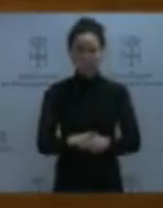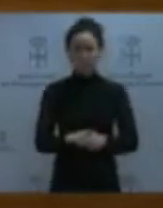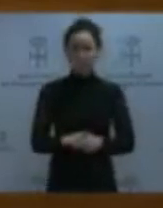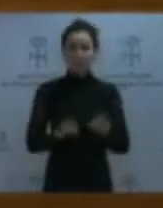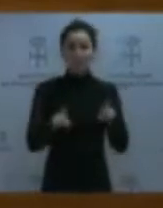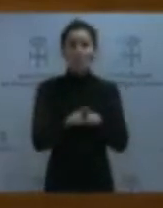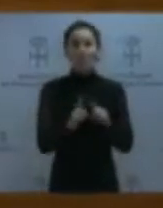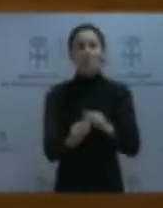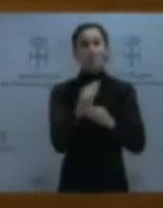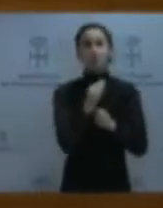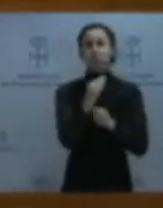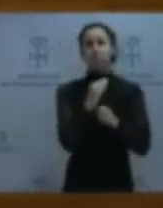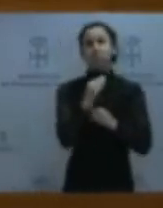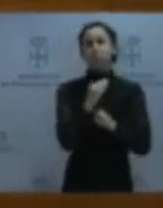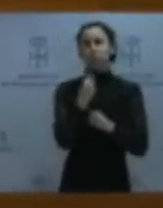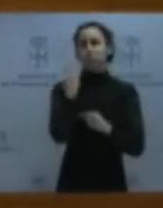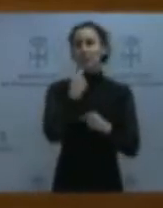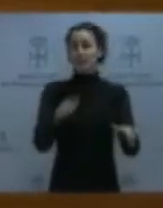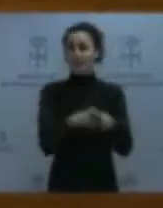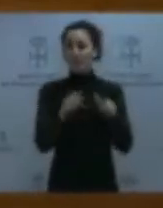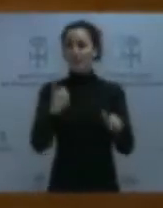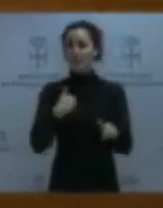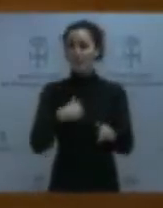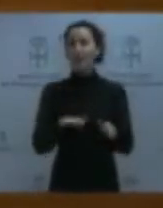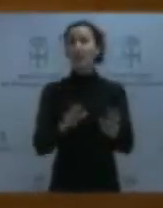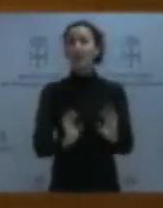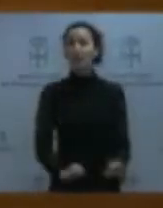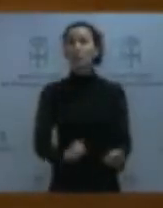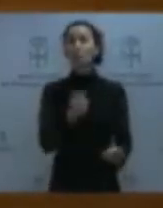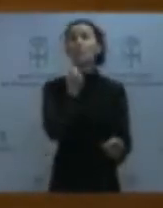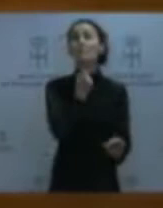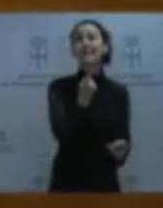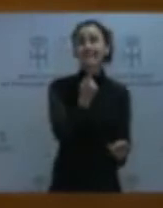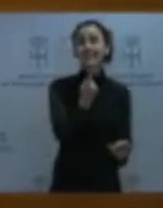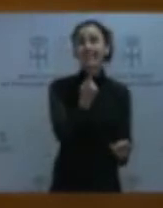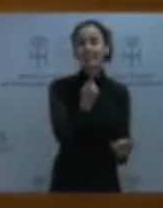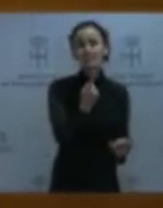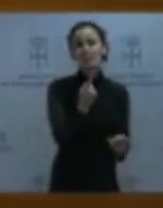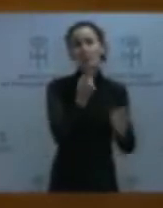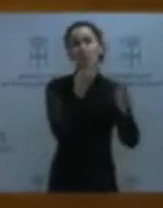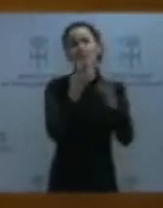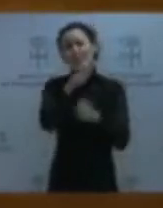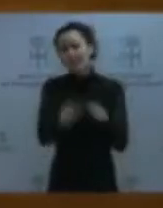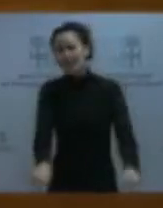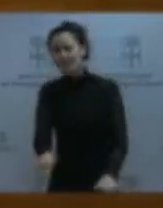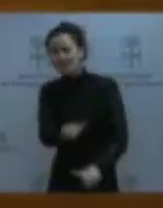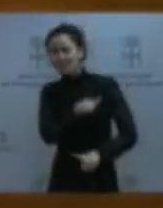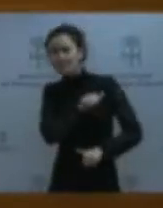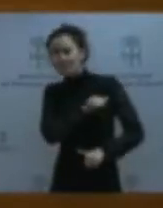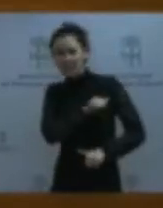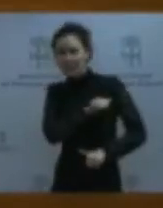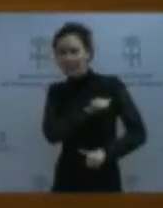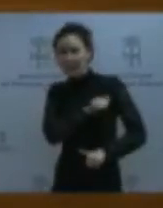subsidiados con el salario social, recibiendo la prestación del salario social, 1.900 personas a la espera, con retrasos